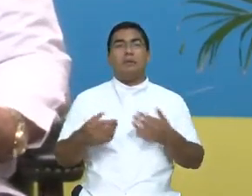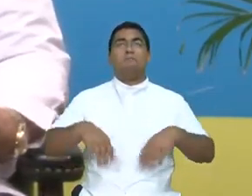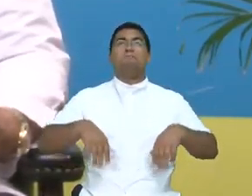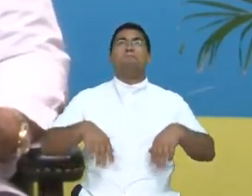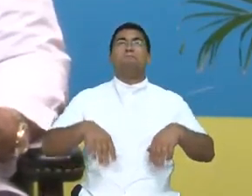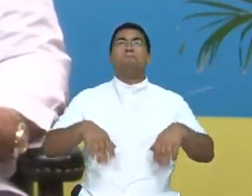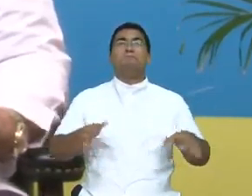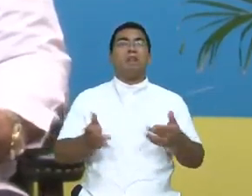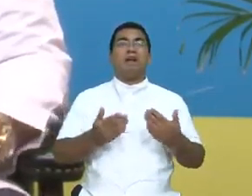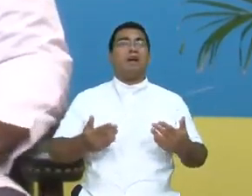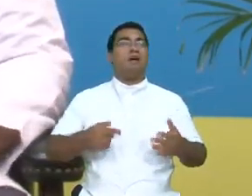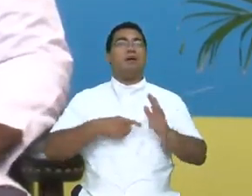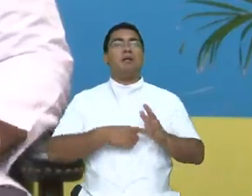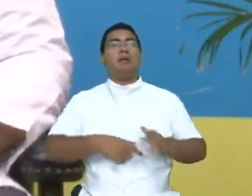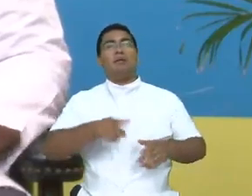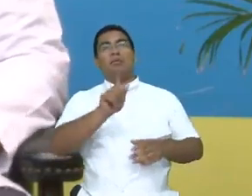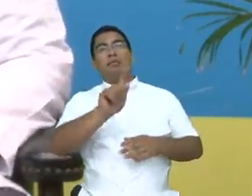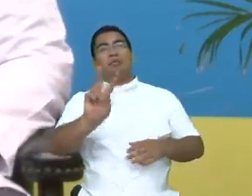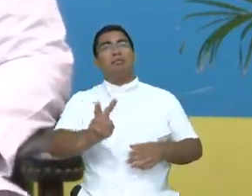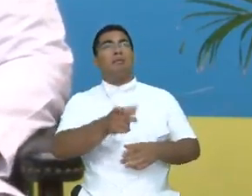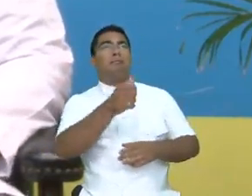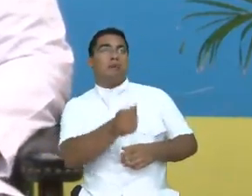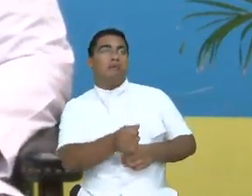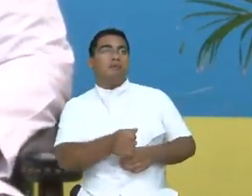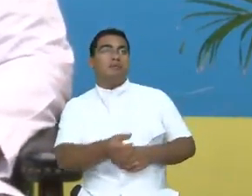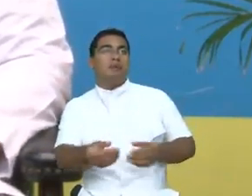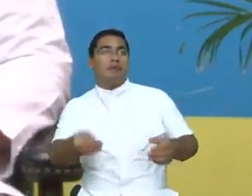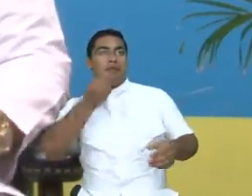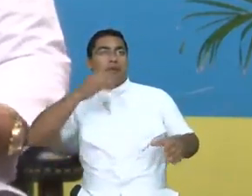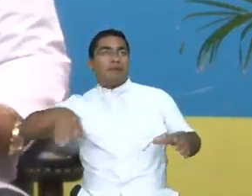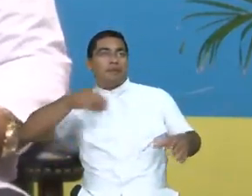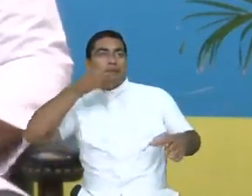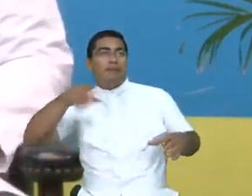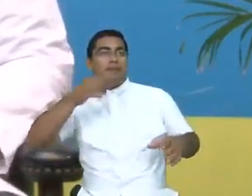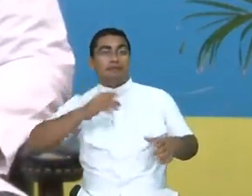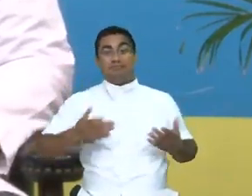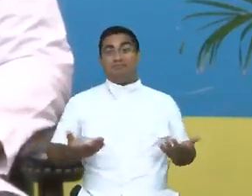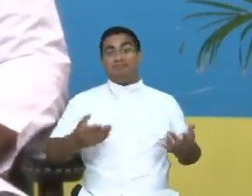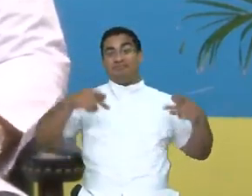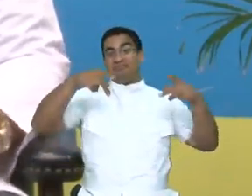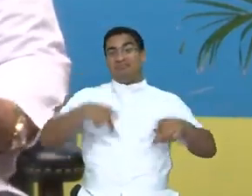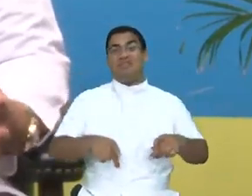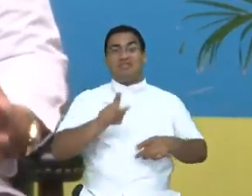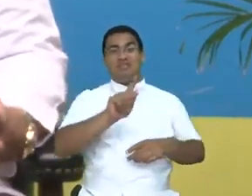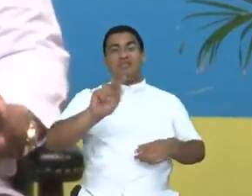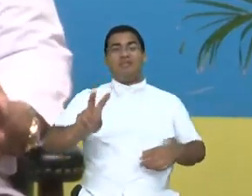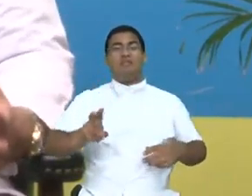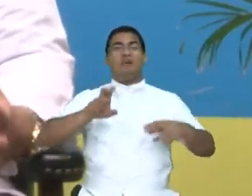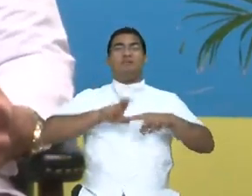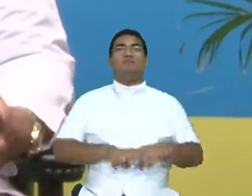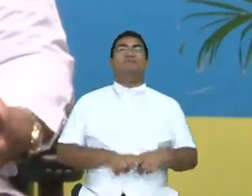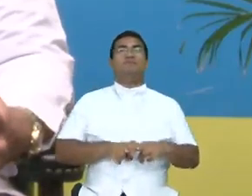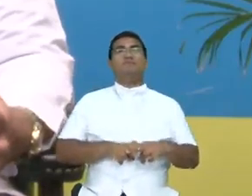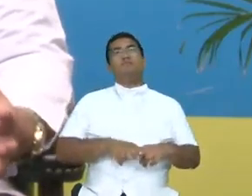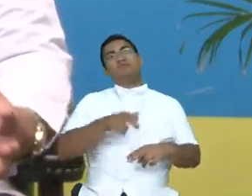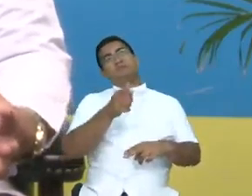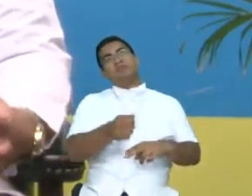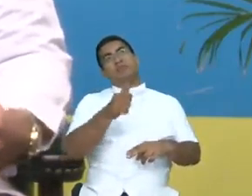inactivo, sedentario prácticamente, que es la tendencia hoy en día. Sí. Mucha gente pasa viendo televisión en un sofá